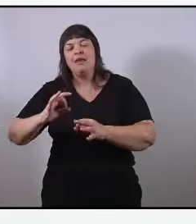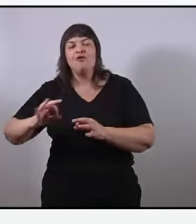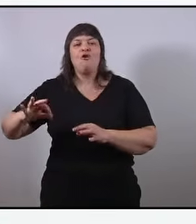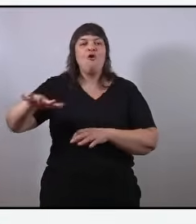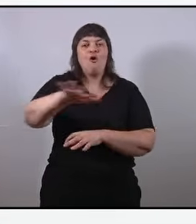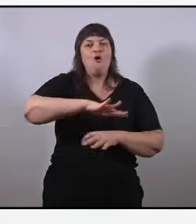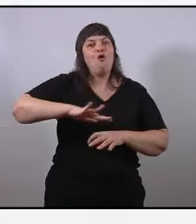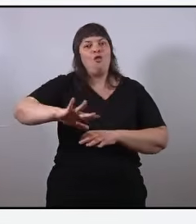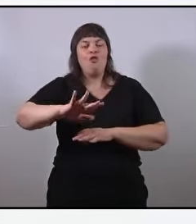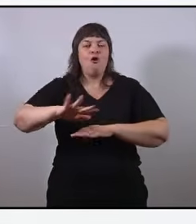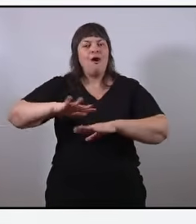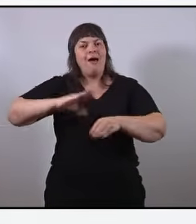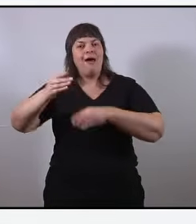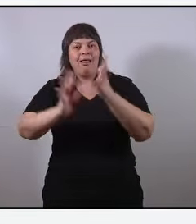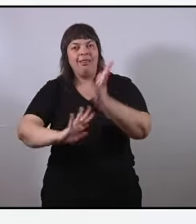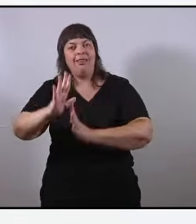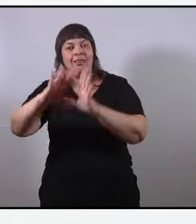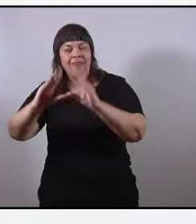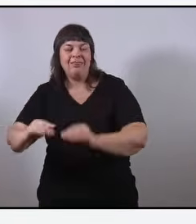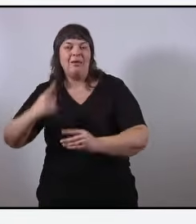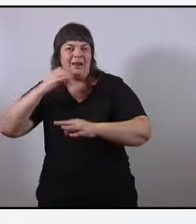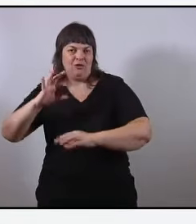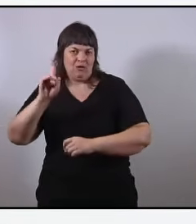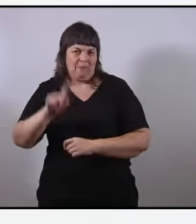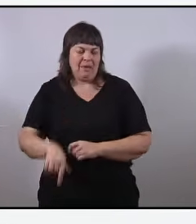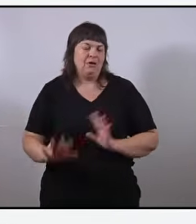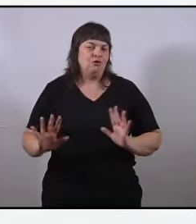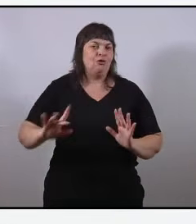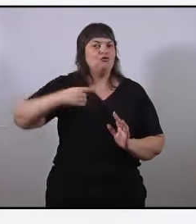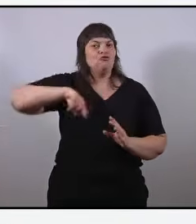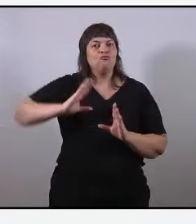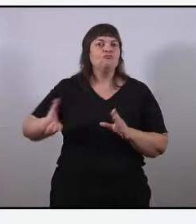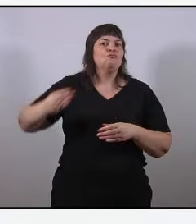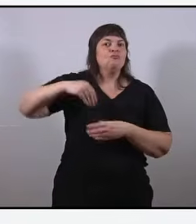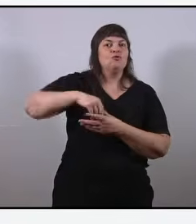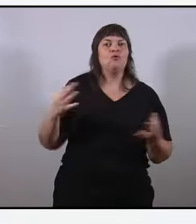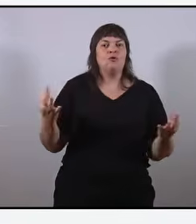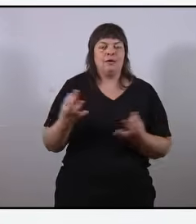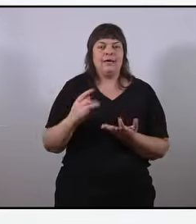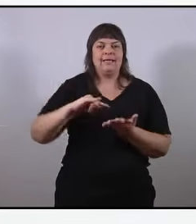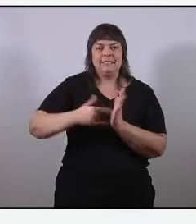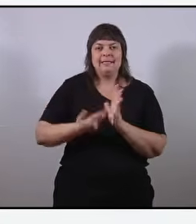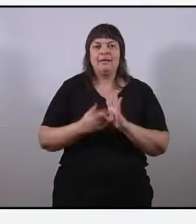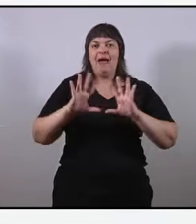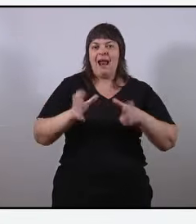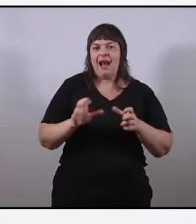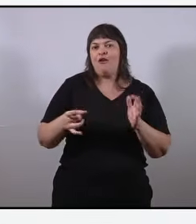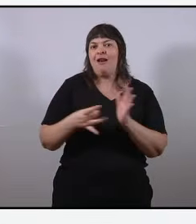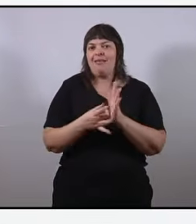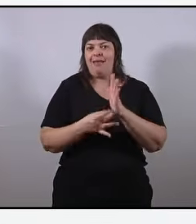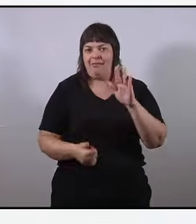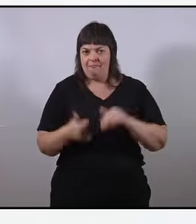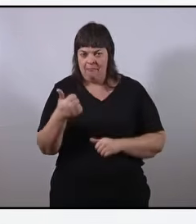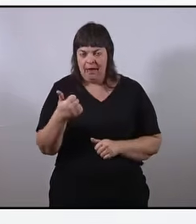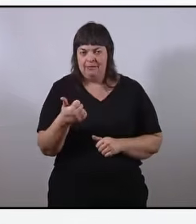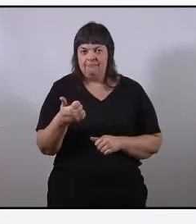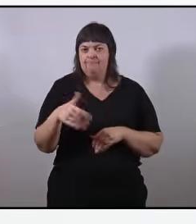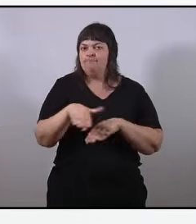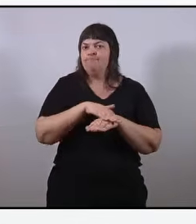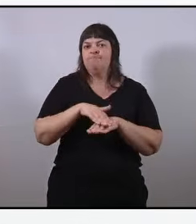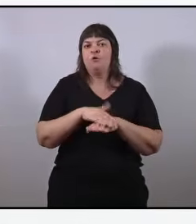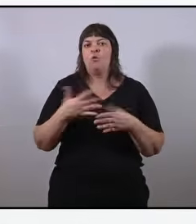operaciones que tengan lugar. Para ello vamos a incorporar un sistema de radio más eficiente basado en